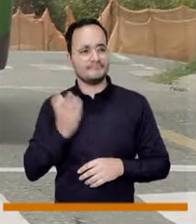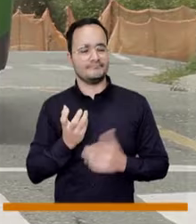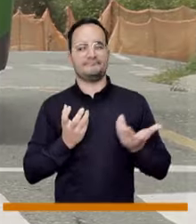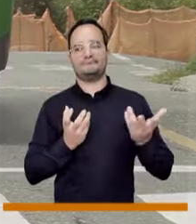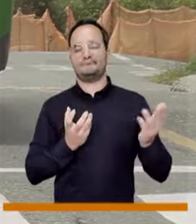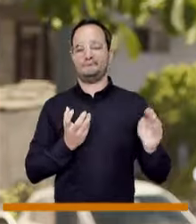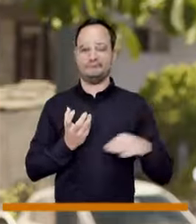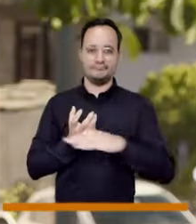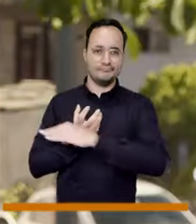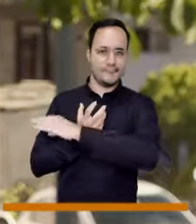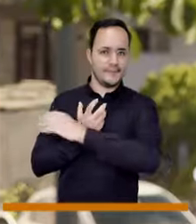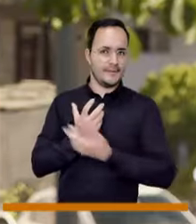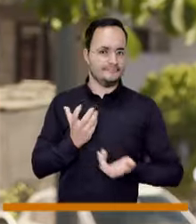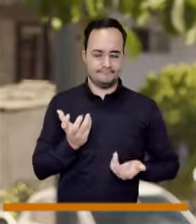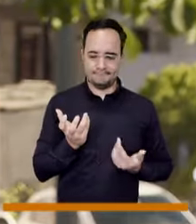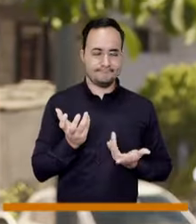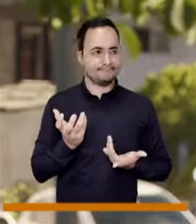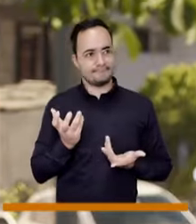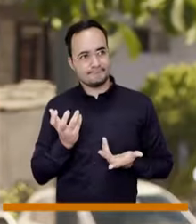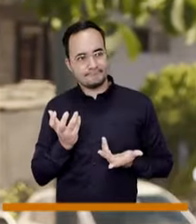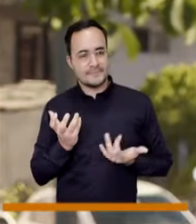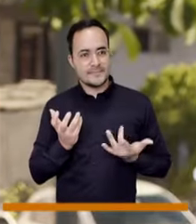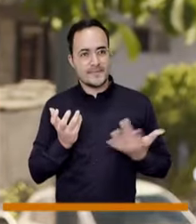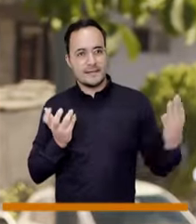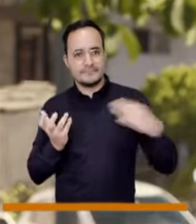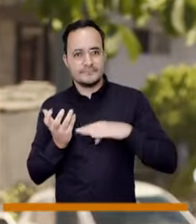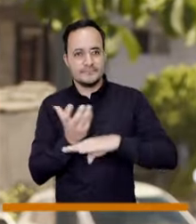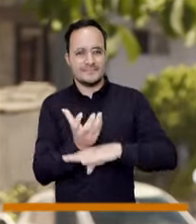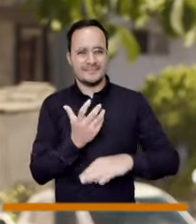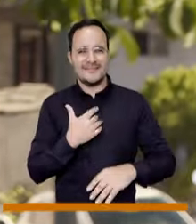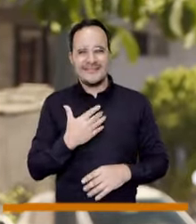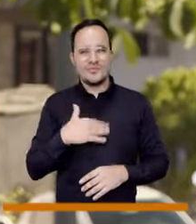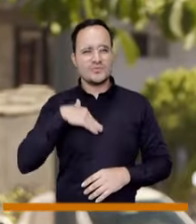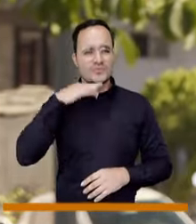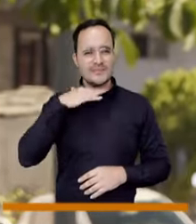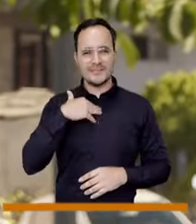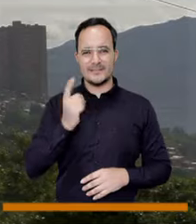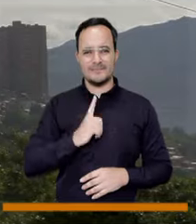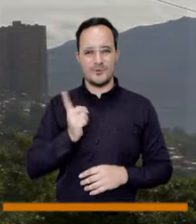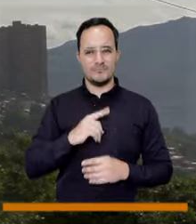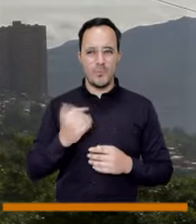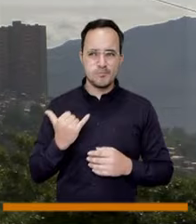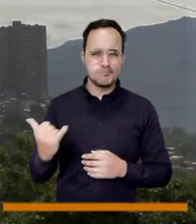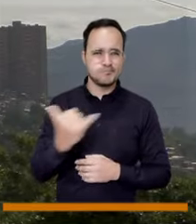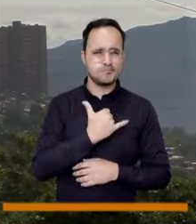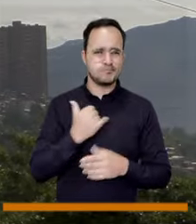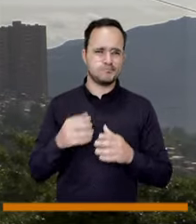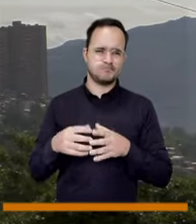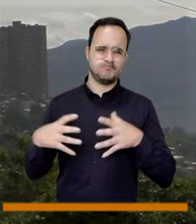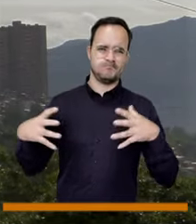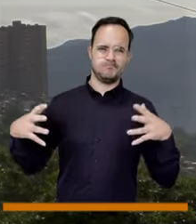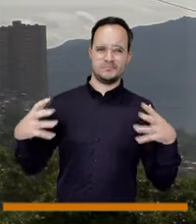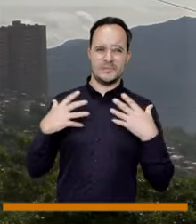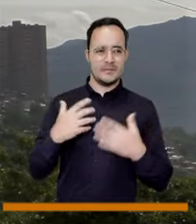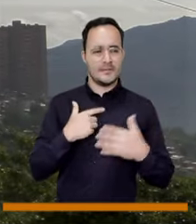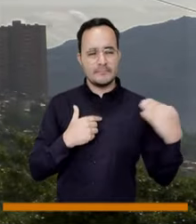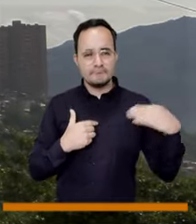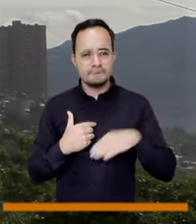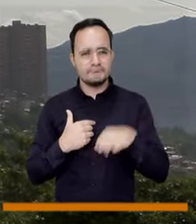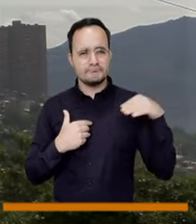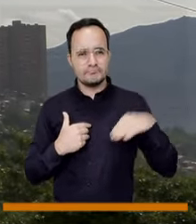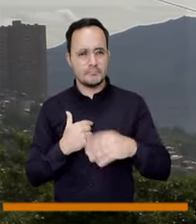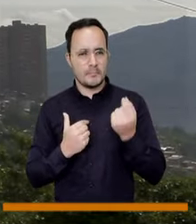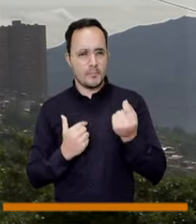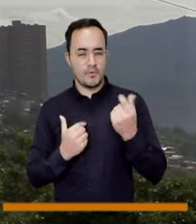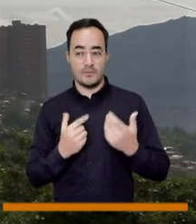Alfonso pegue se queda porque el bus baja así conducciones Palenque no todo el sector ya que el sector